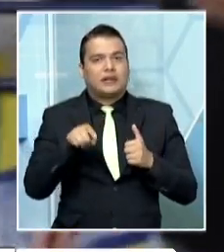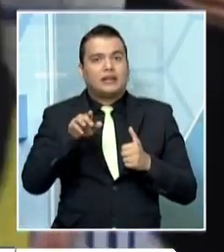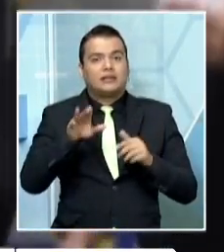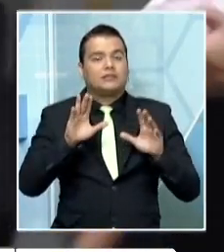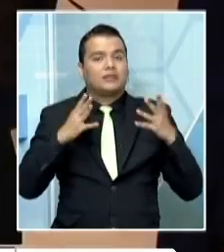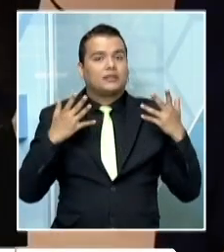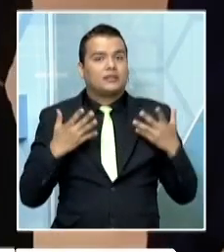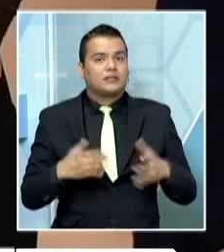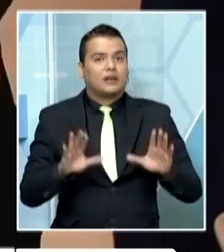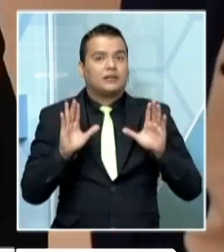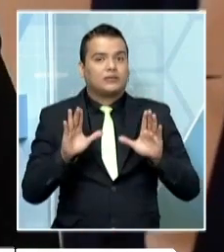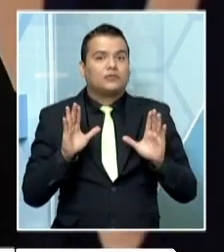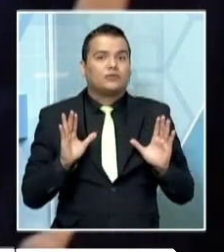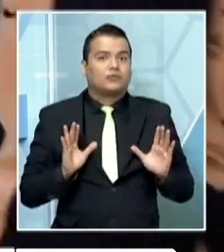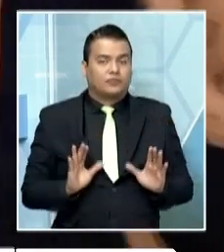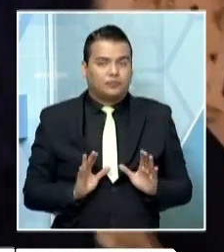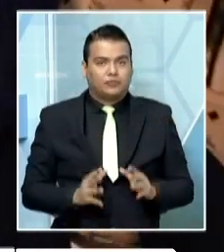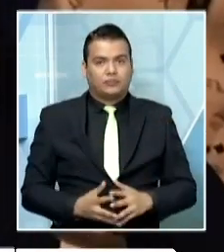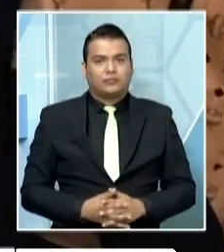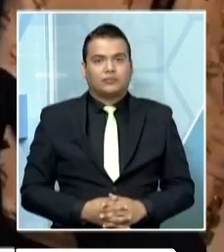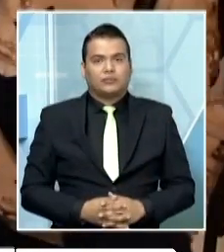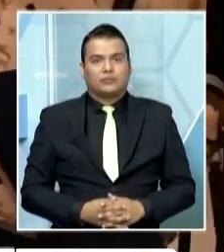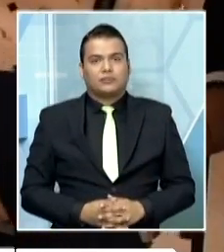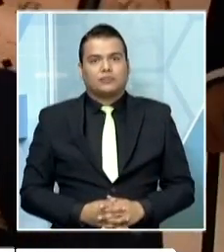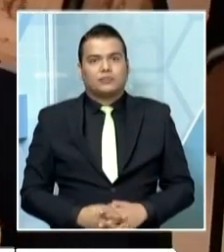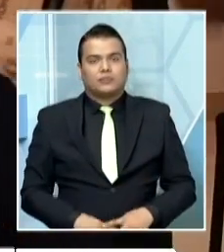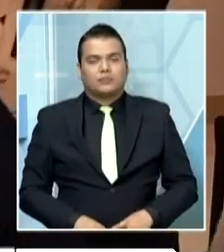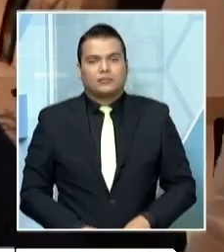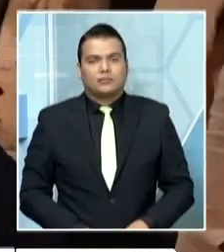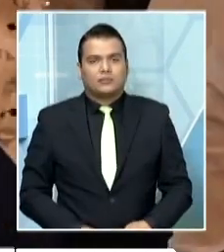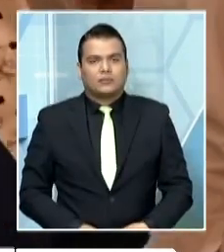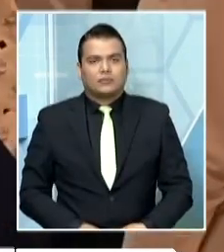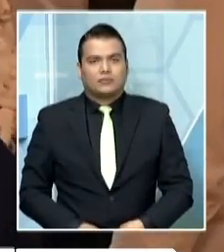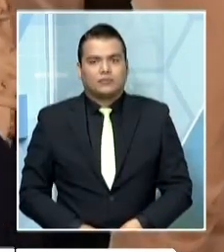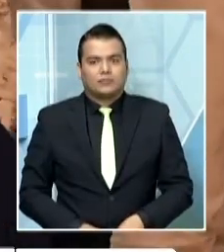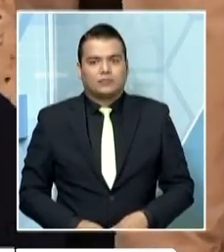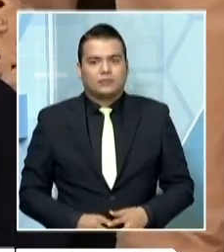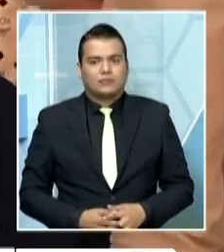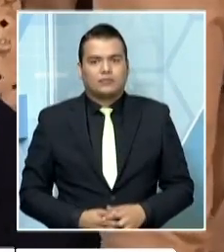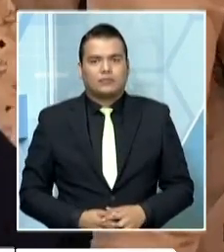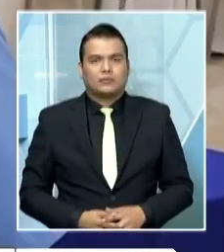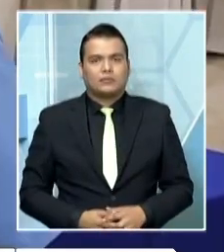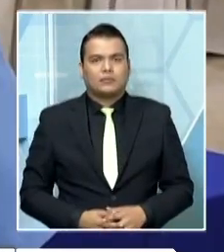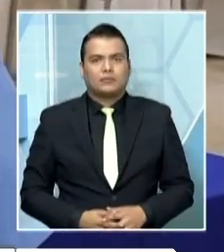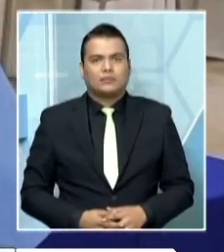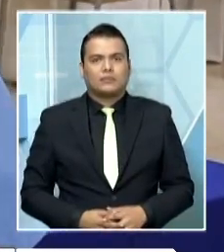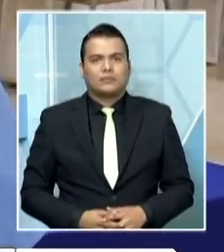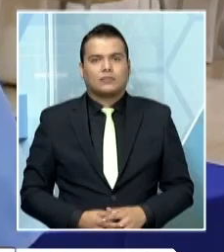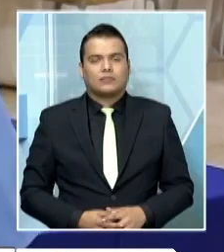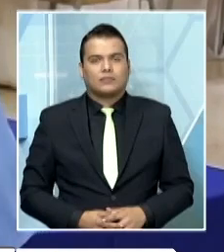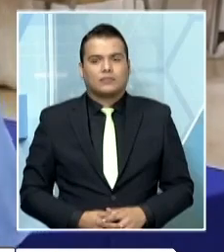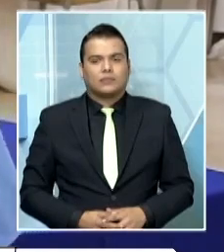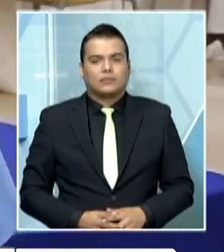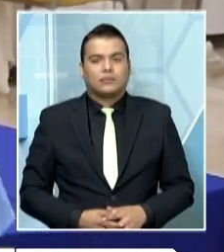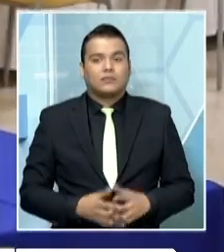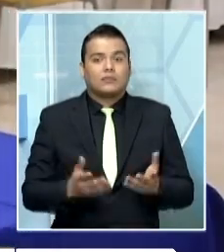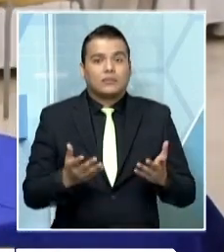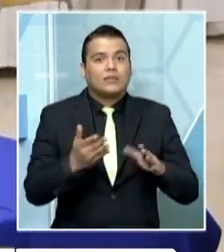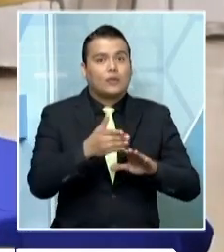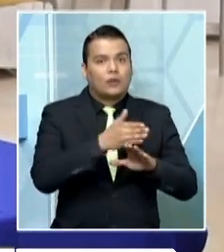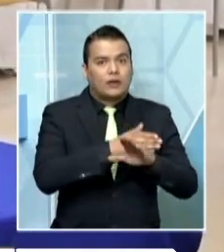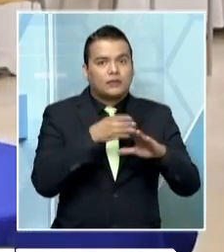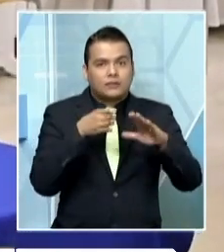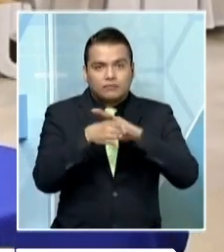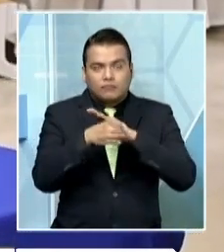el comienzo de la eliminatoria a qatar 2022 los 18 jugadores del combinado nacional cumplieron con todos los protocolos de bioseguridad